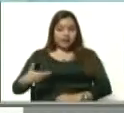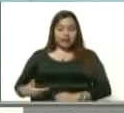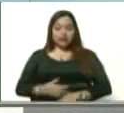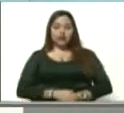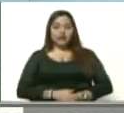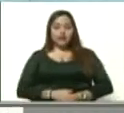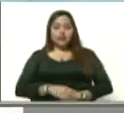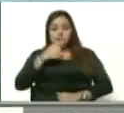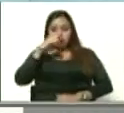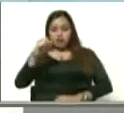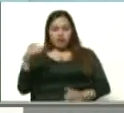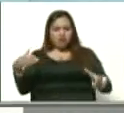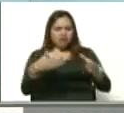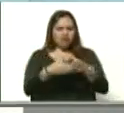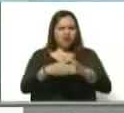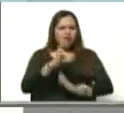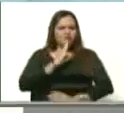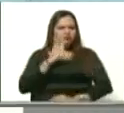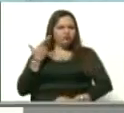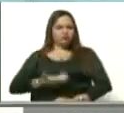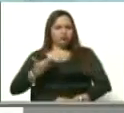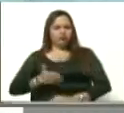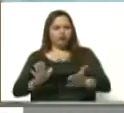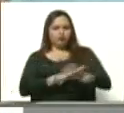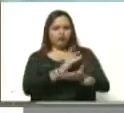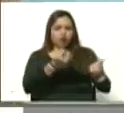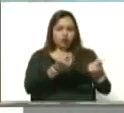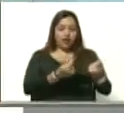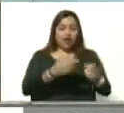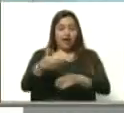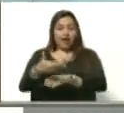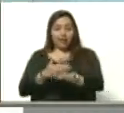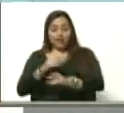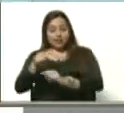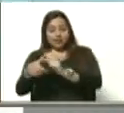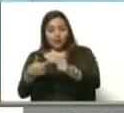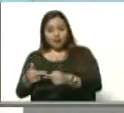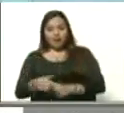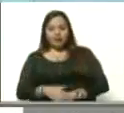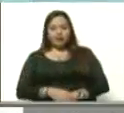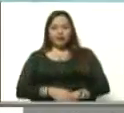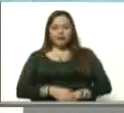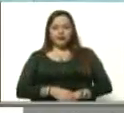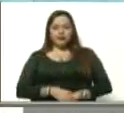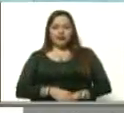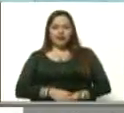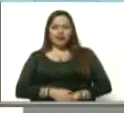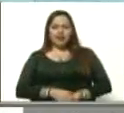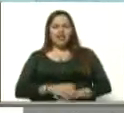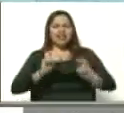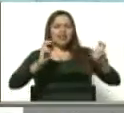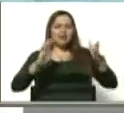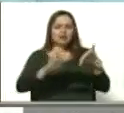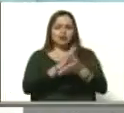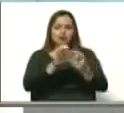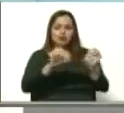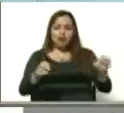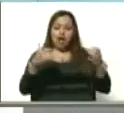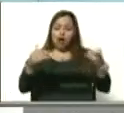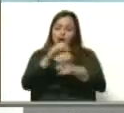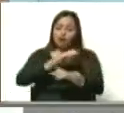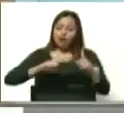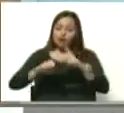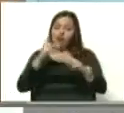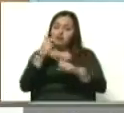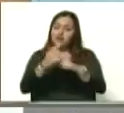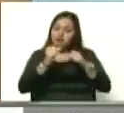reunido con un ente importantísimo en el ámbito económico. Veníamos, hablamos ahorita del tema educativo y la cultura nunca puede dejarse